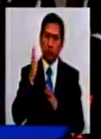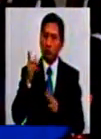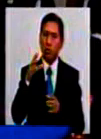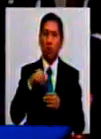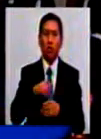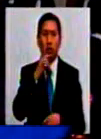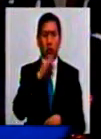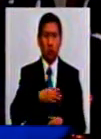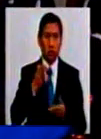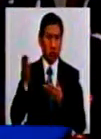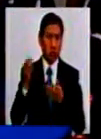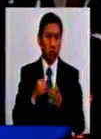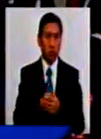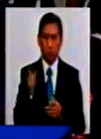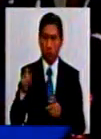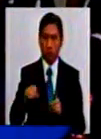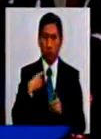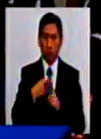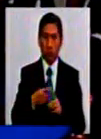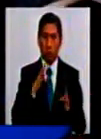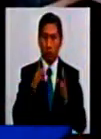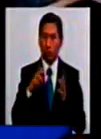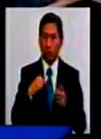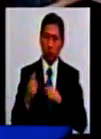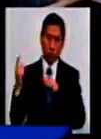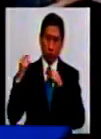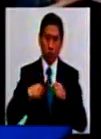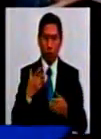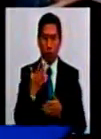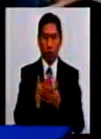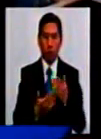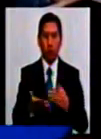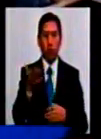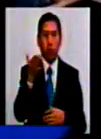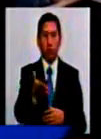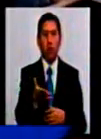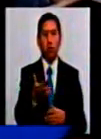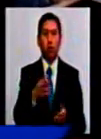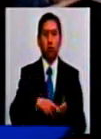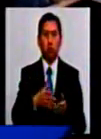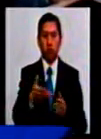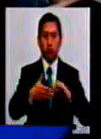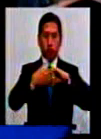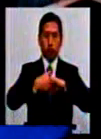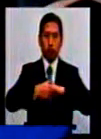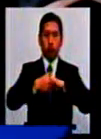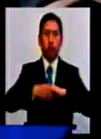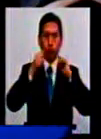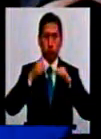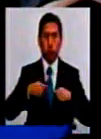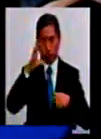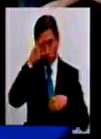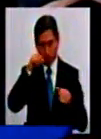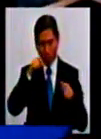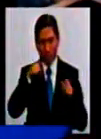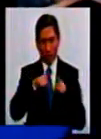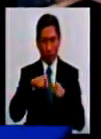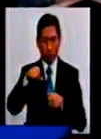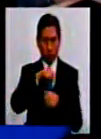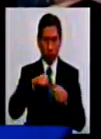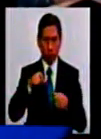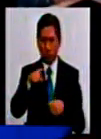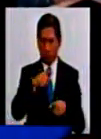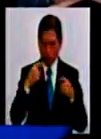Santiago de Chile, donde añadió: "Vengo a extenderles y ofrecerles la mano de la fraternidad. Pongamos todo